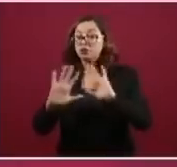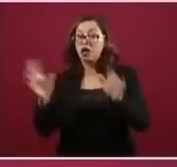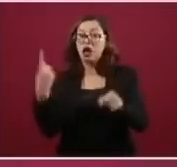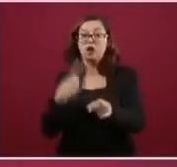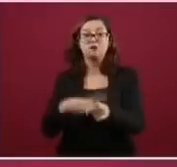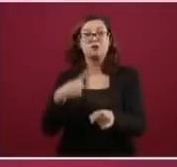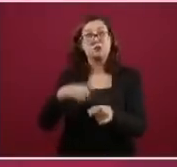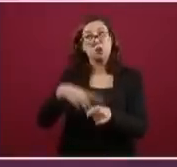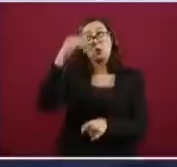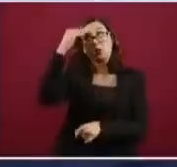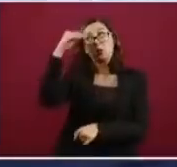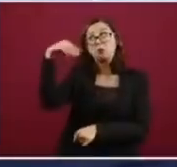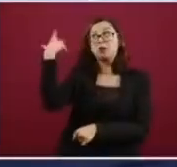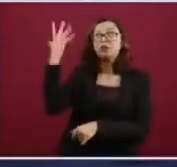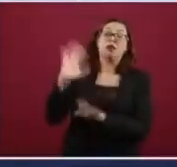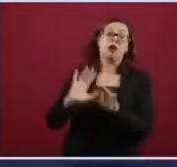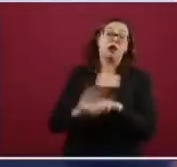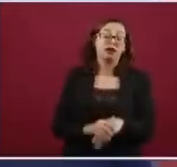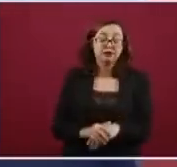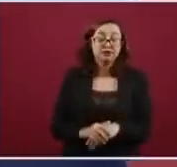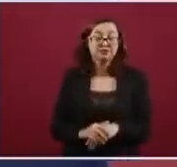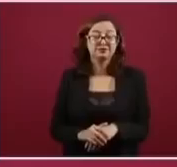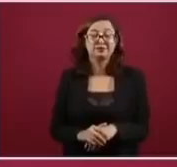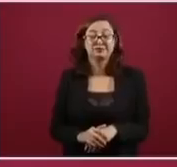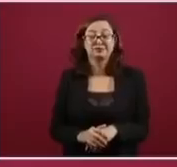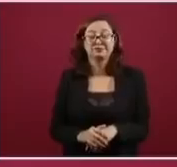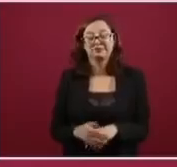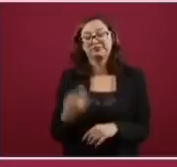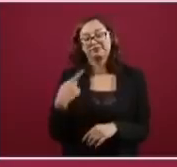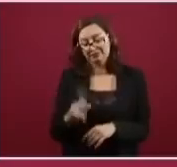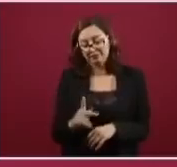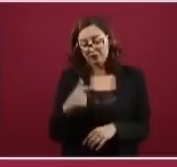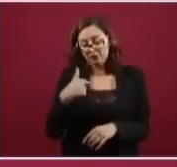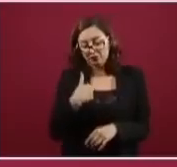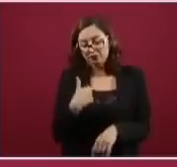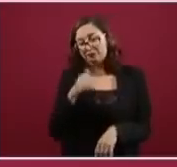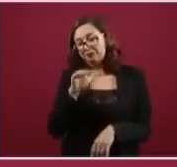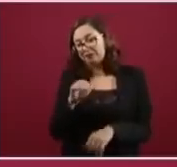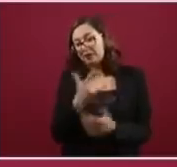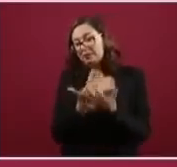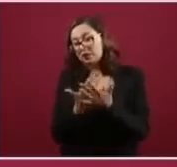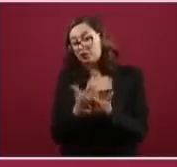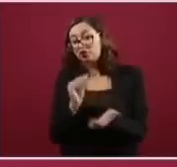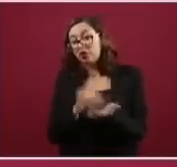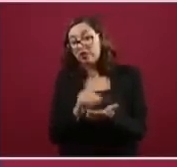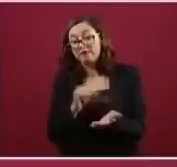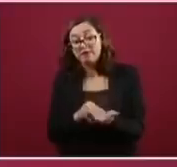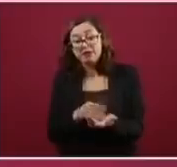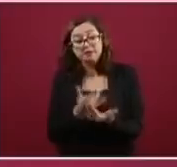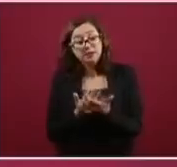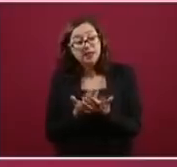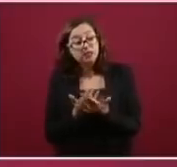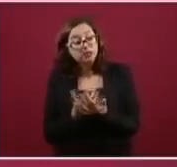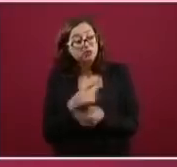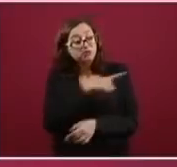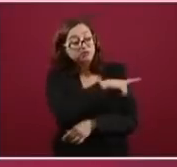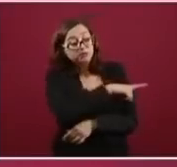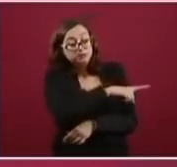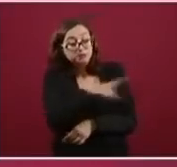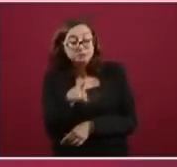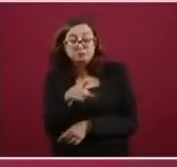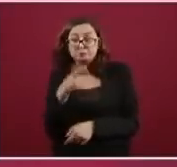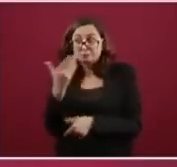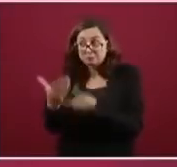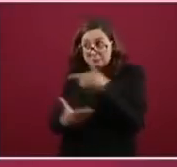y aquí abre un paréntesis para decir que todavía estoy esperando que ofrezcan disculpas los